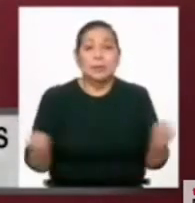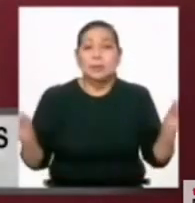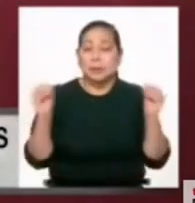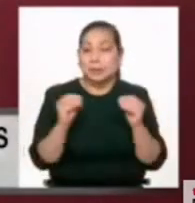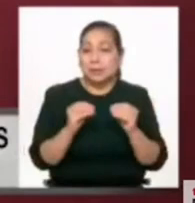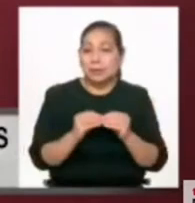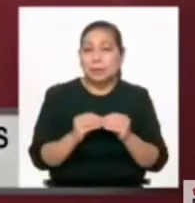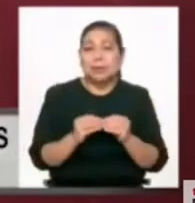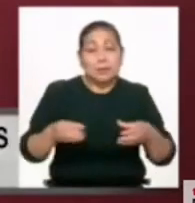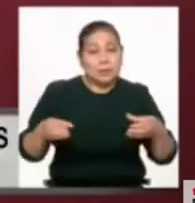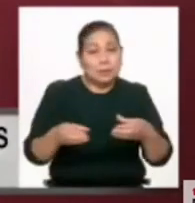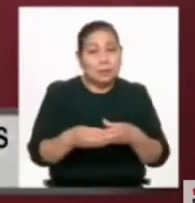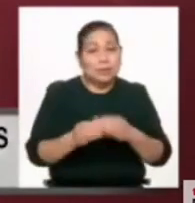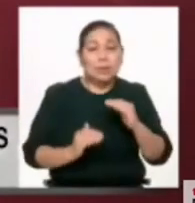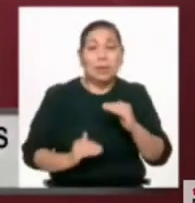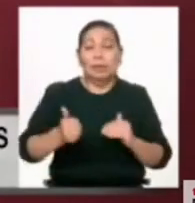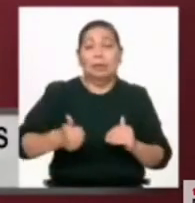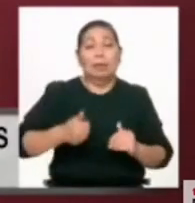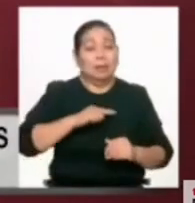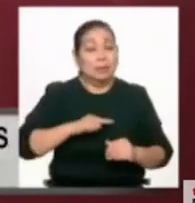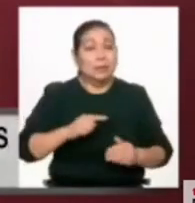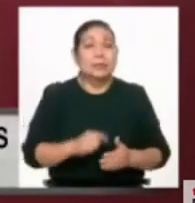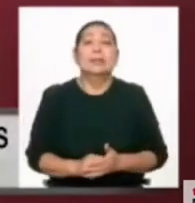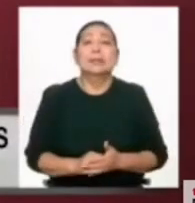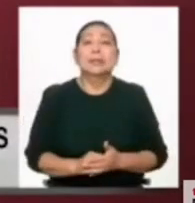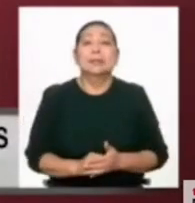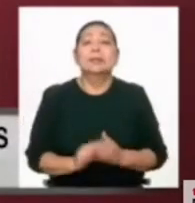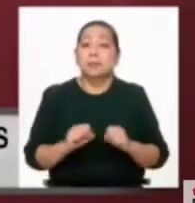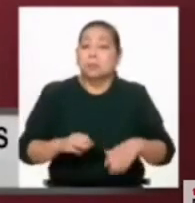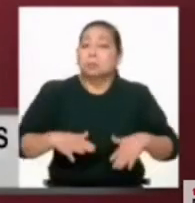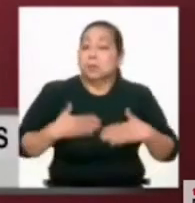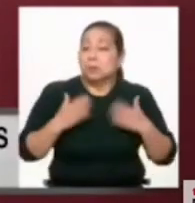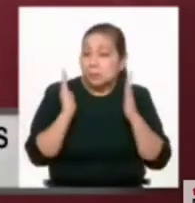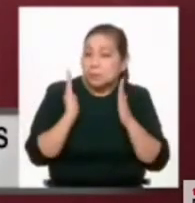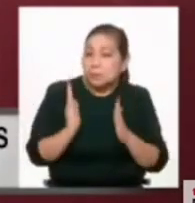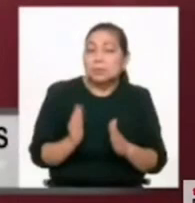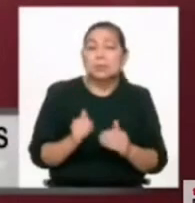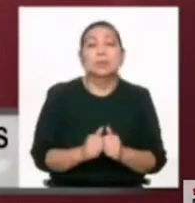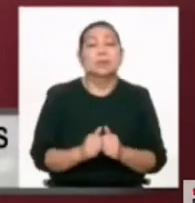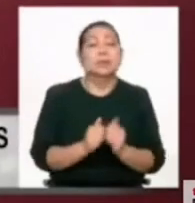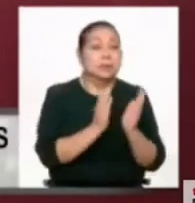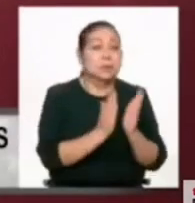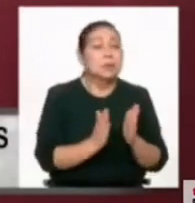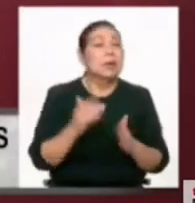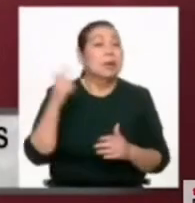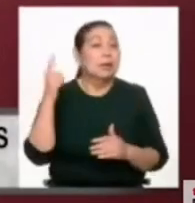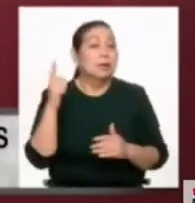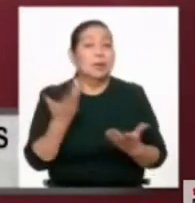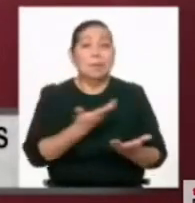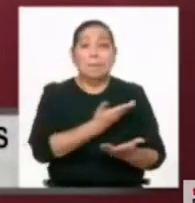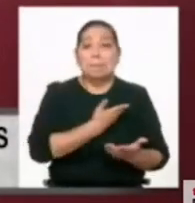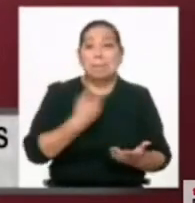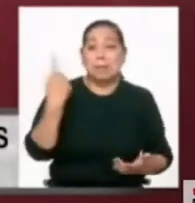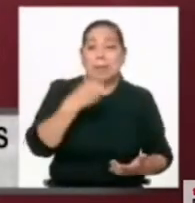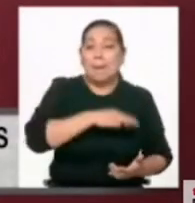conformación del Comité de Altos Funcionarios que pueda atender adecuadamente bajo el liderazgo de